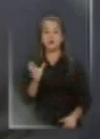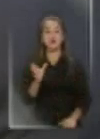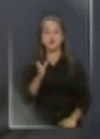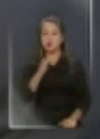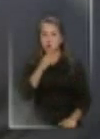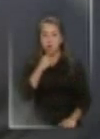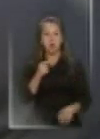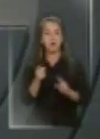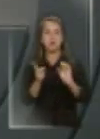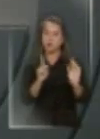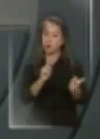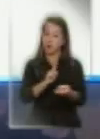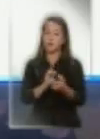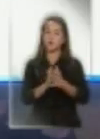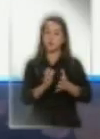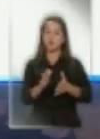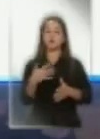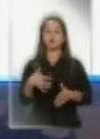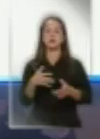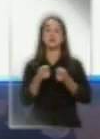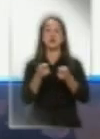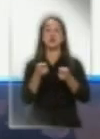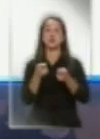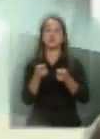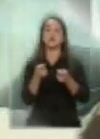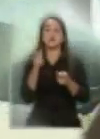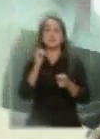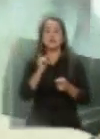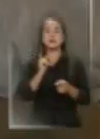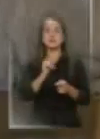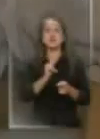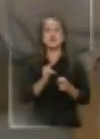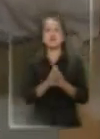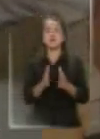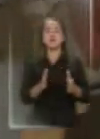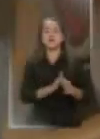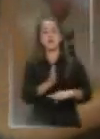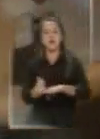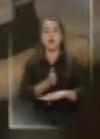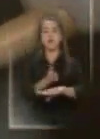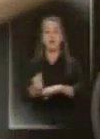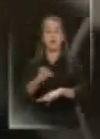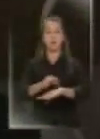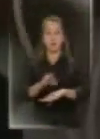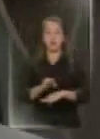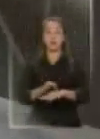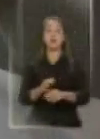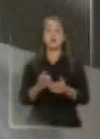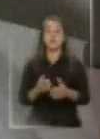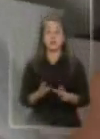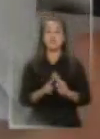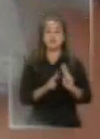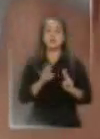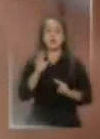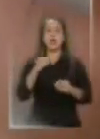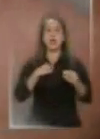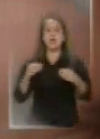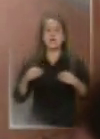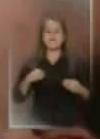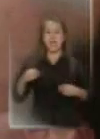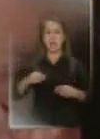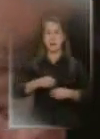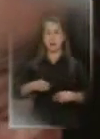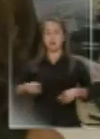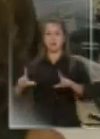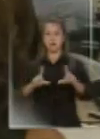una variación significativa en los costos, pero sí en la frecuencia de las prestaciones. Es decir, estamos haciéndonos más exámenes y como hay